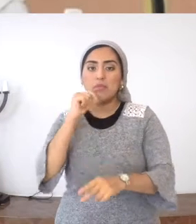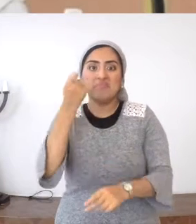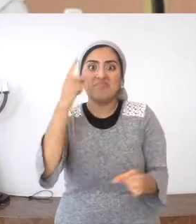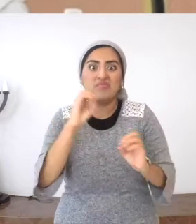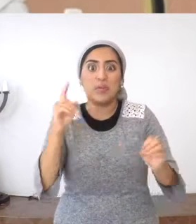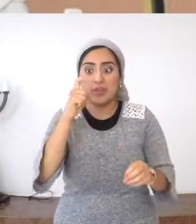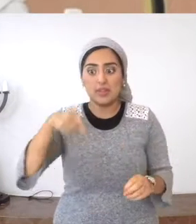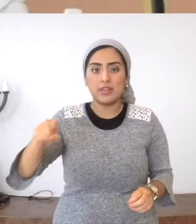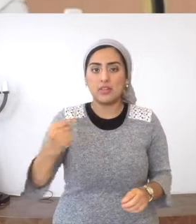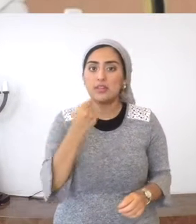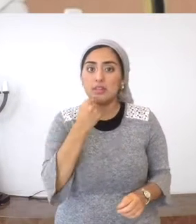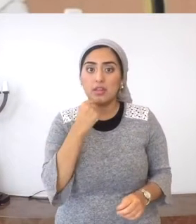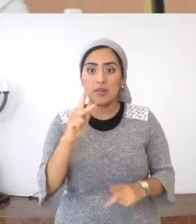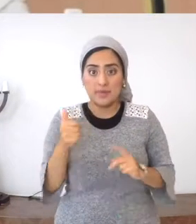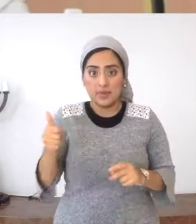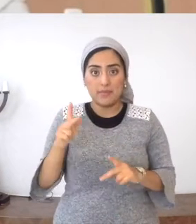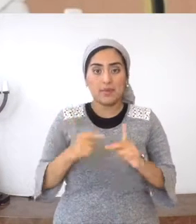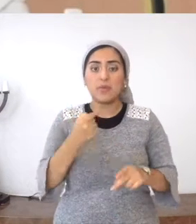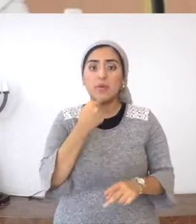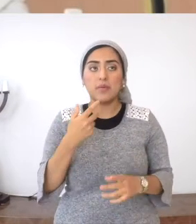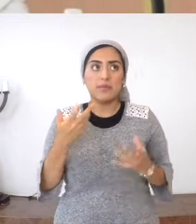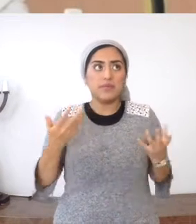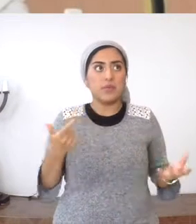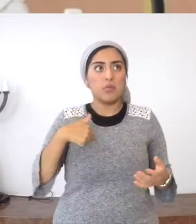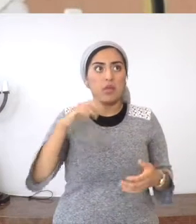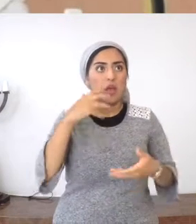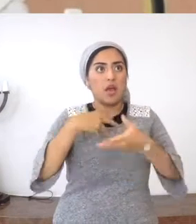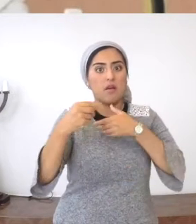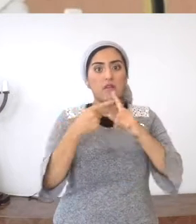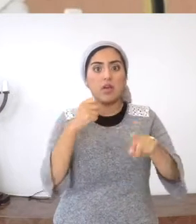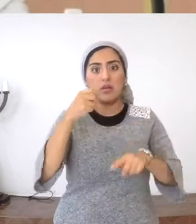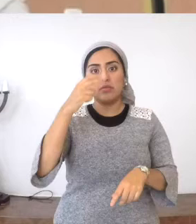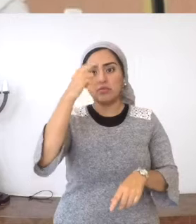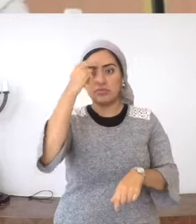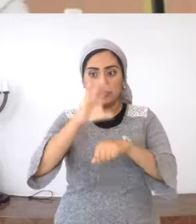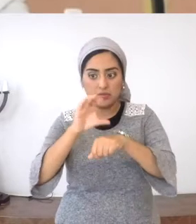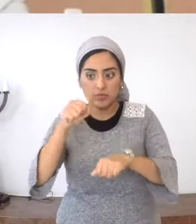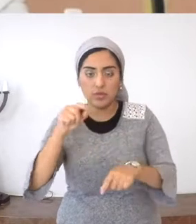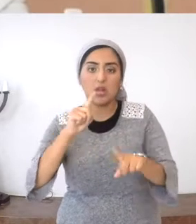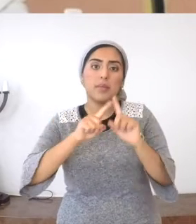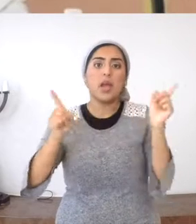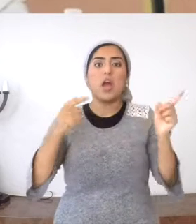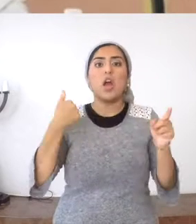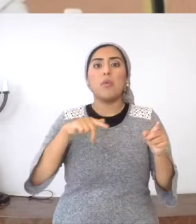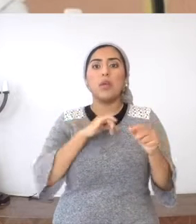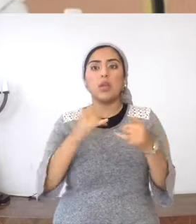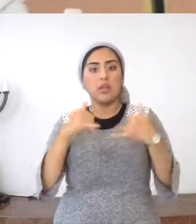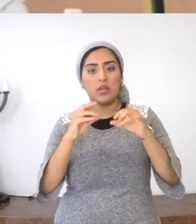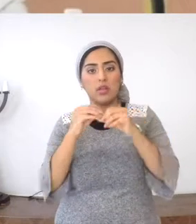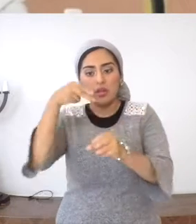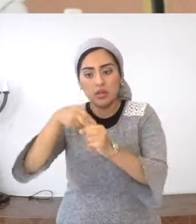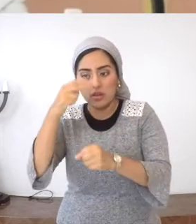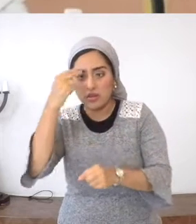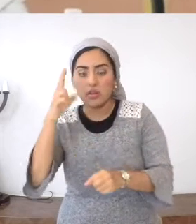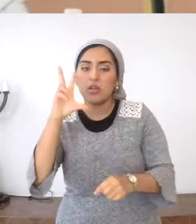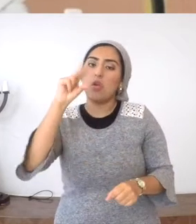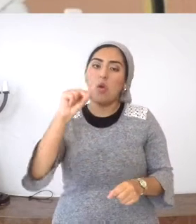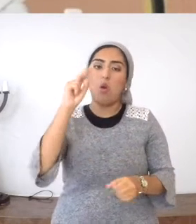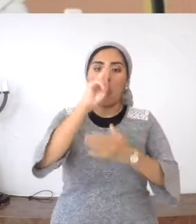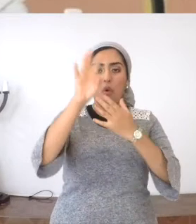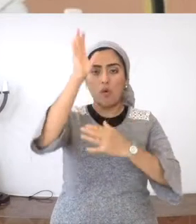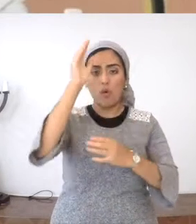misma gente No entiende nada Porque están diciendo Bueno Nos vamos a salir De la iglesia católica Pero vamos a seguir En el